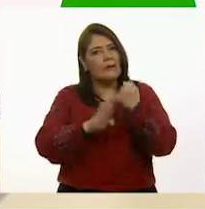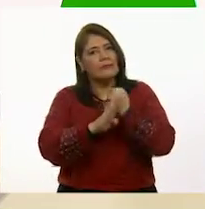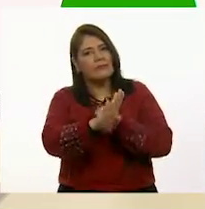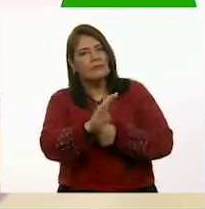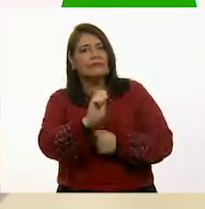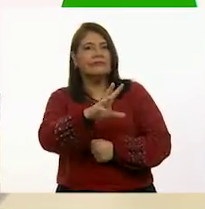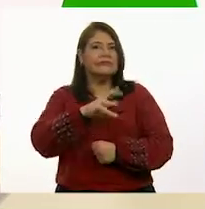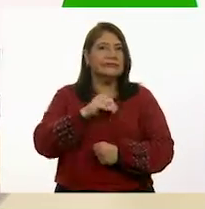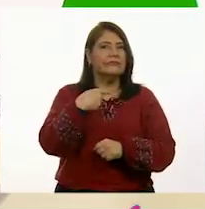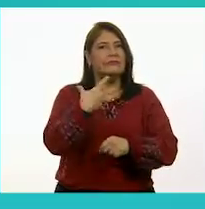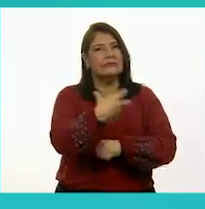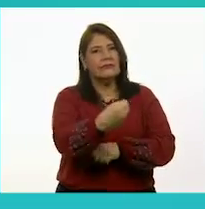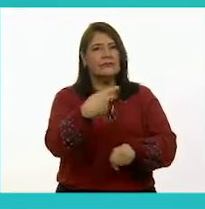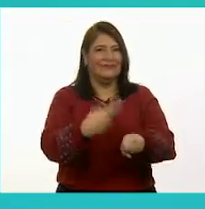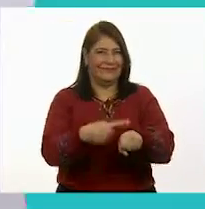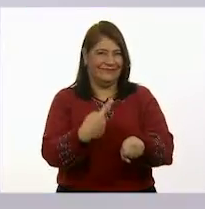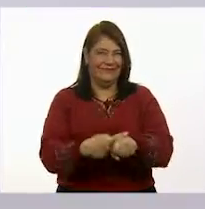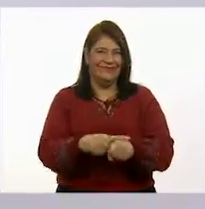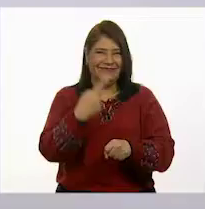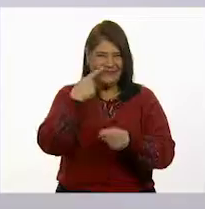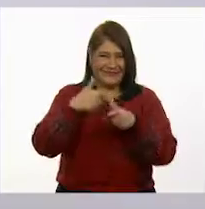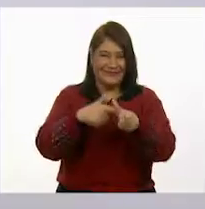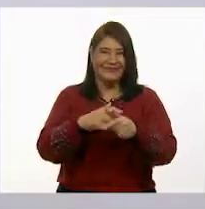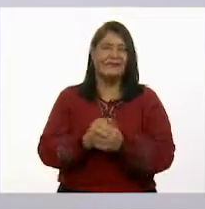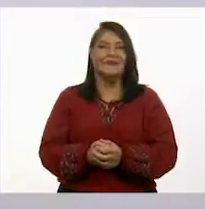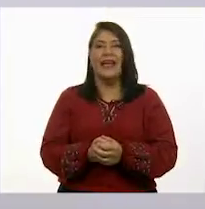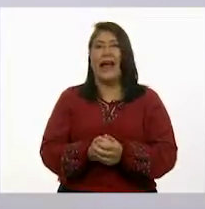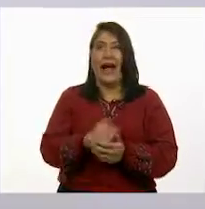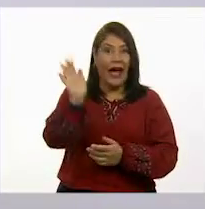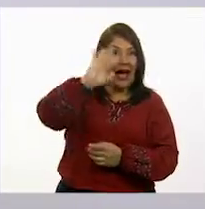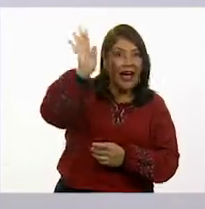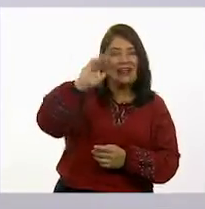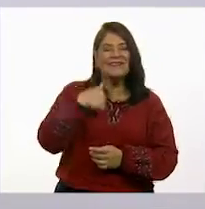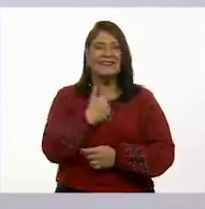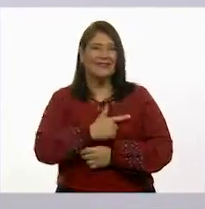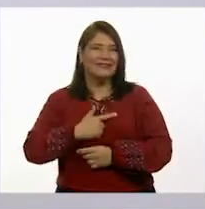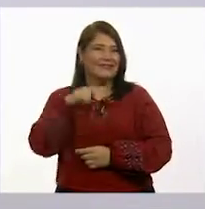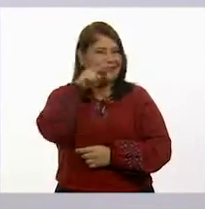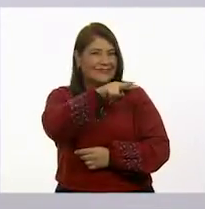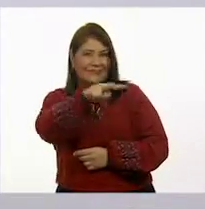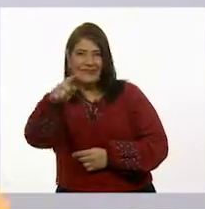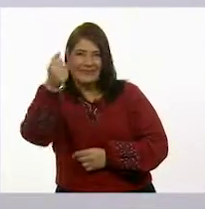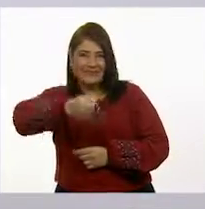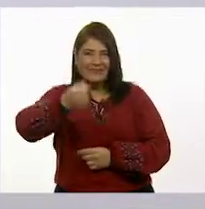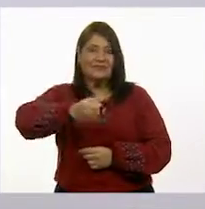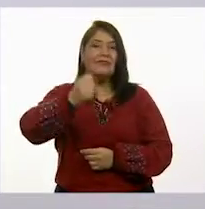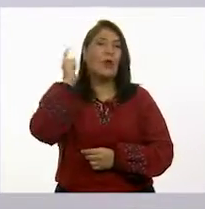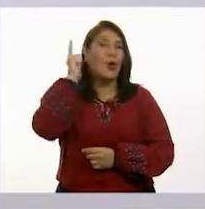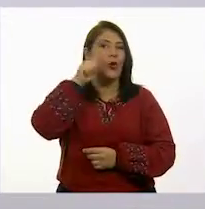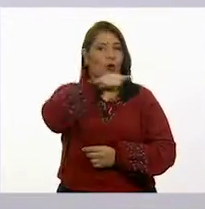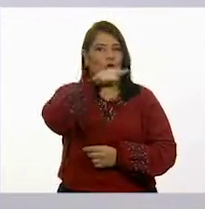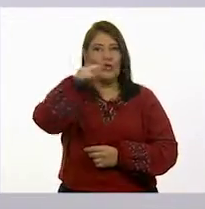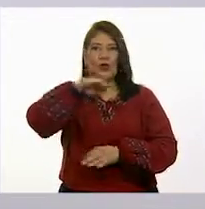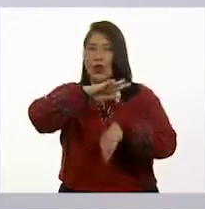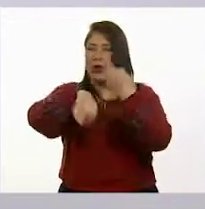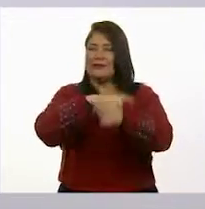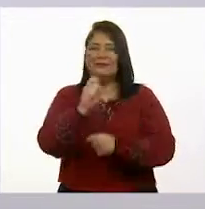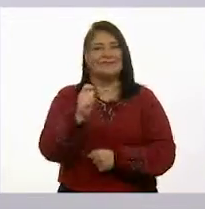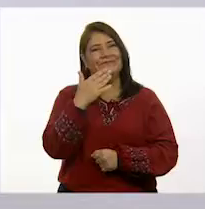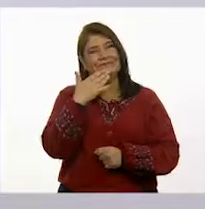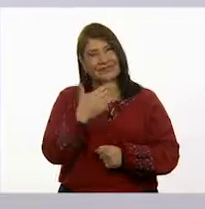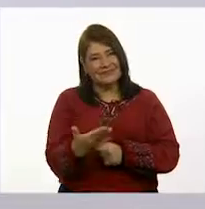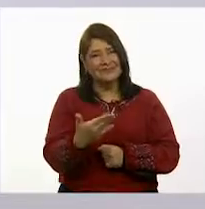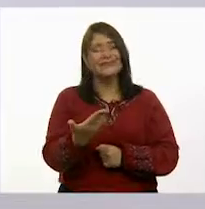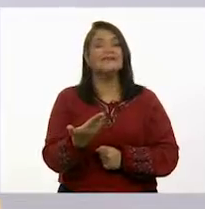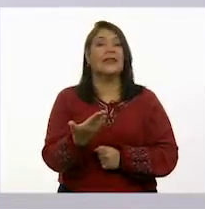saludables. Adelante, Ajolisto. Me da mucho gusto saludarlos. Espero que estén muy bien.